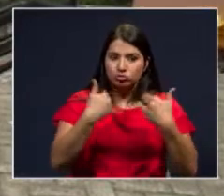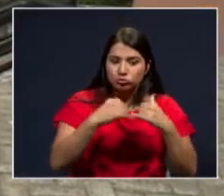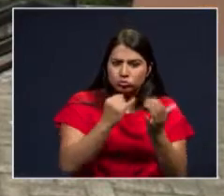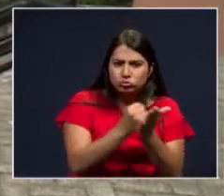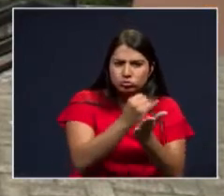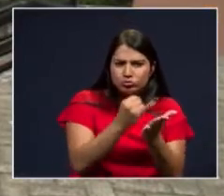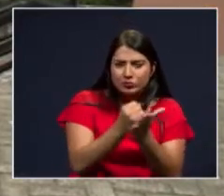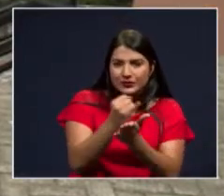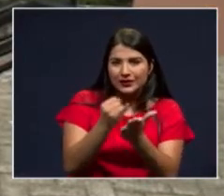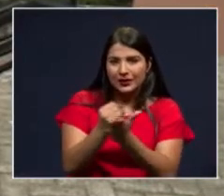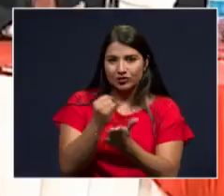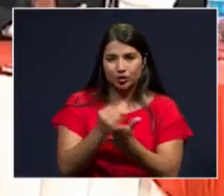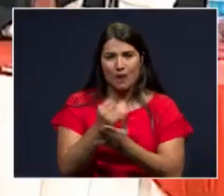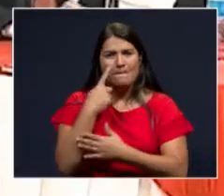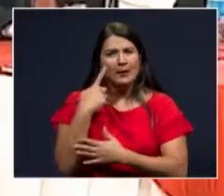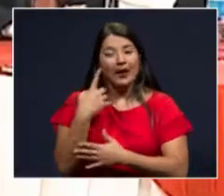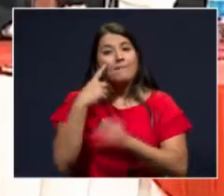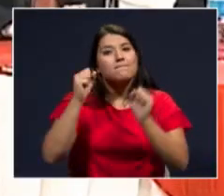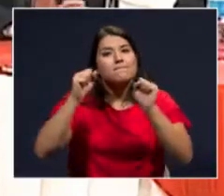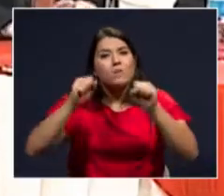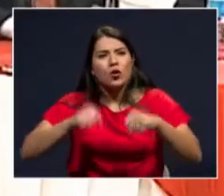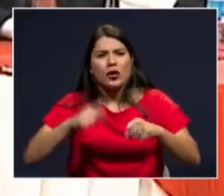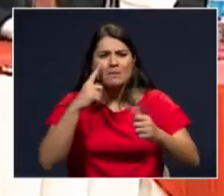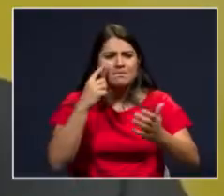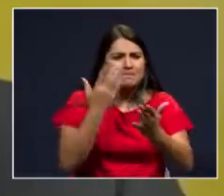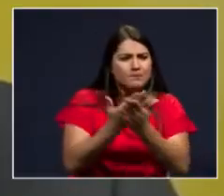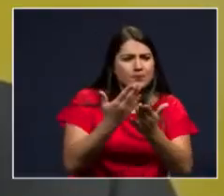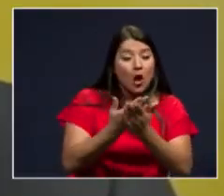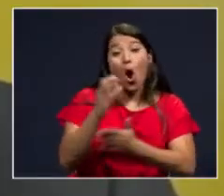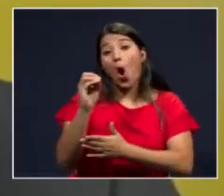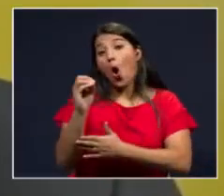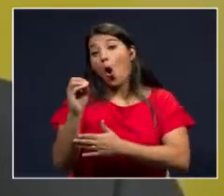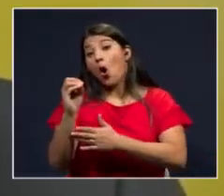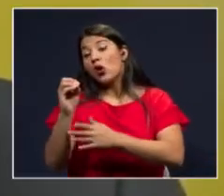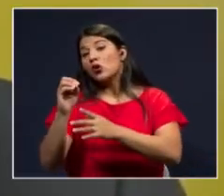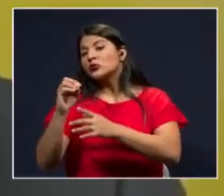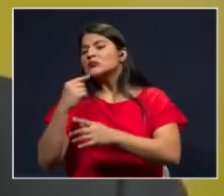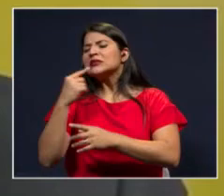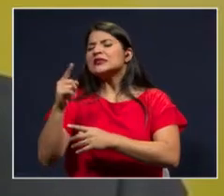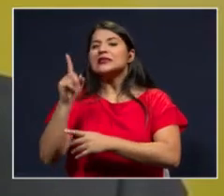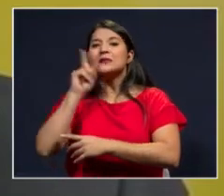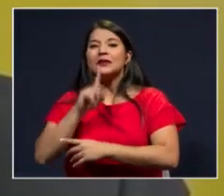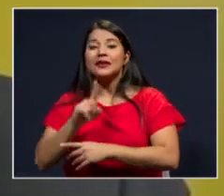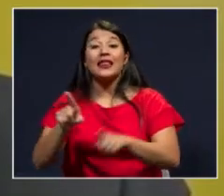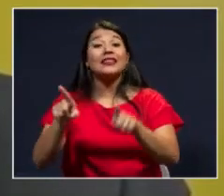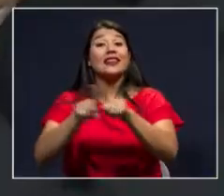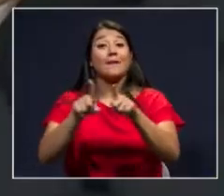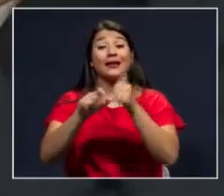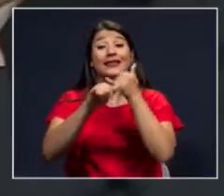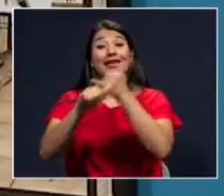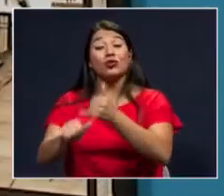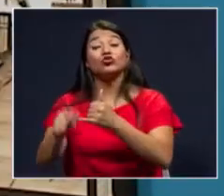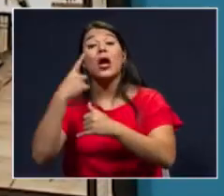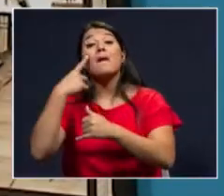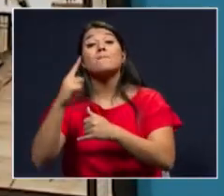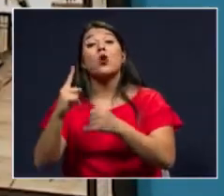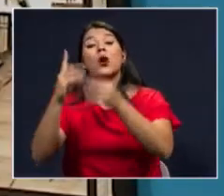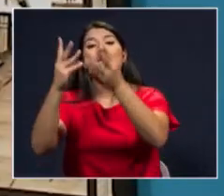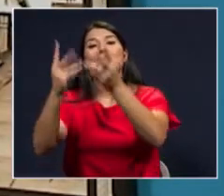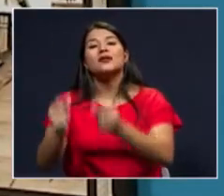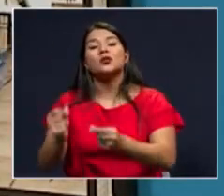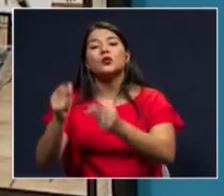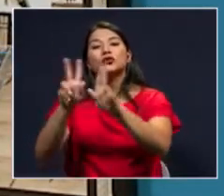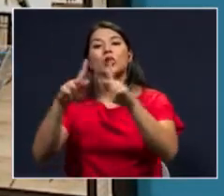investigaciones preliminares para corroborar o descartar una denuncia también por el presupuesto del Partido Republicano. Hay